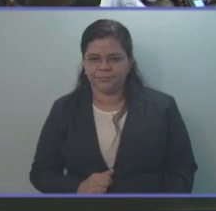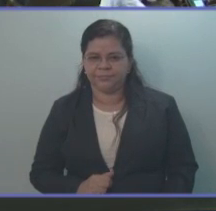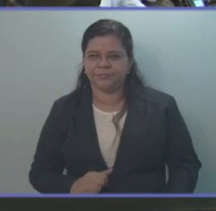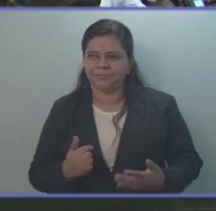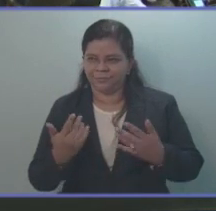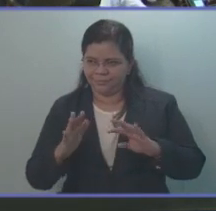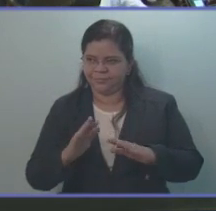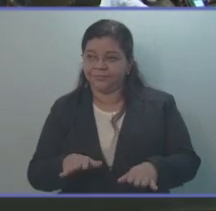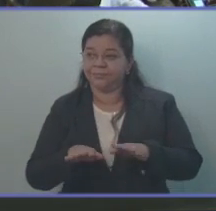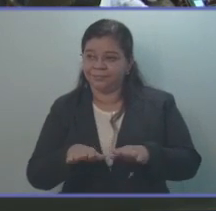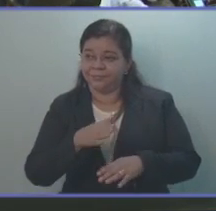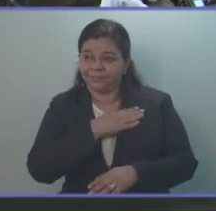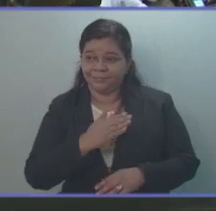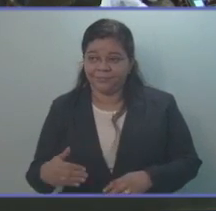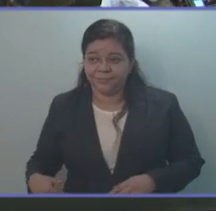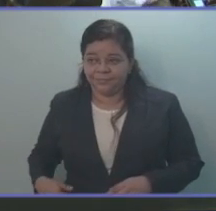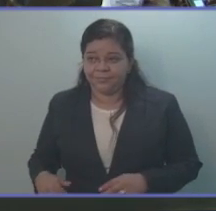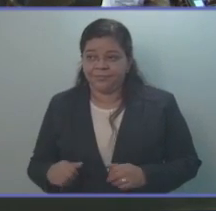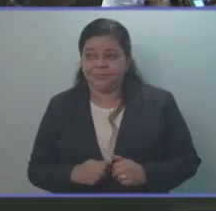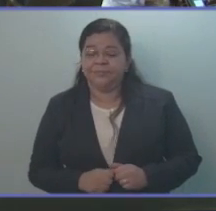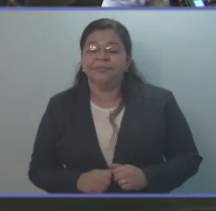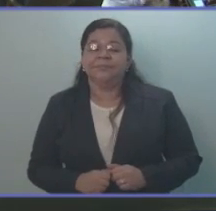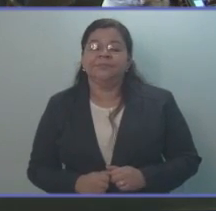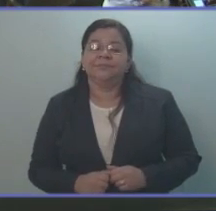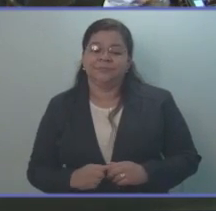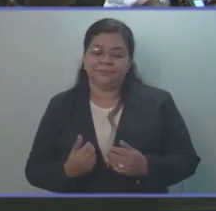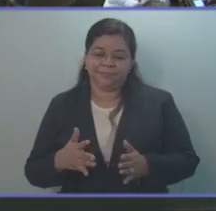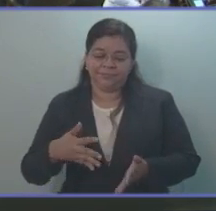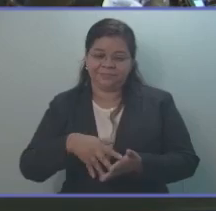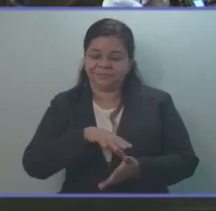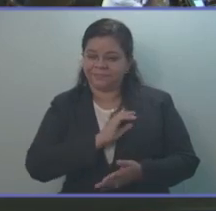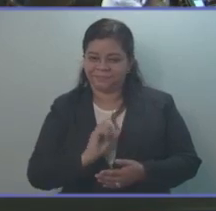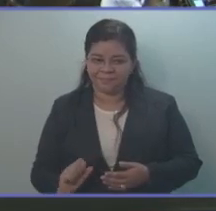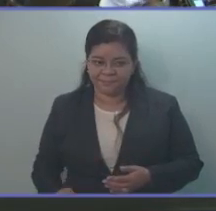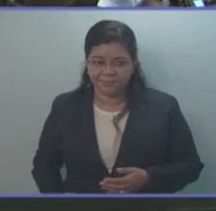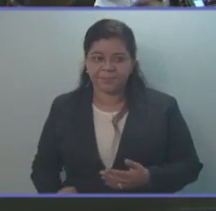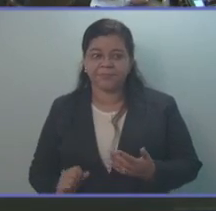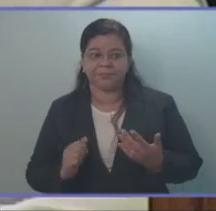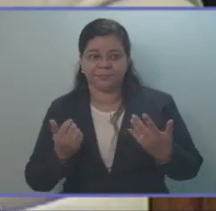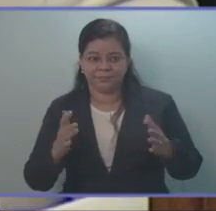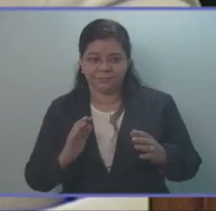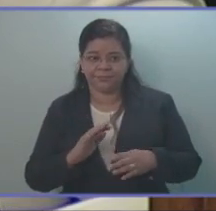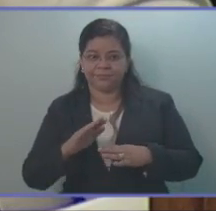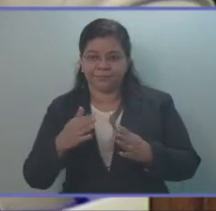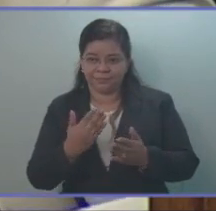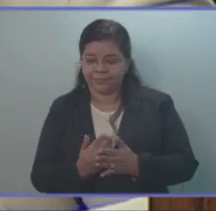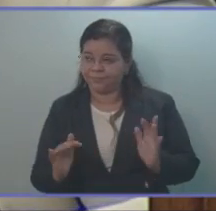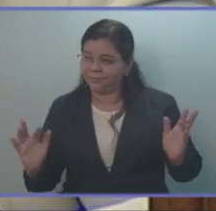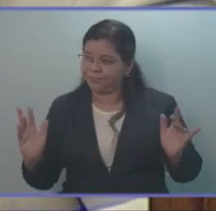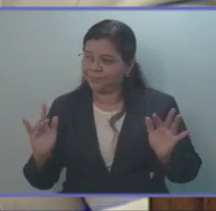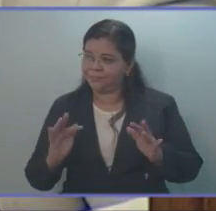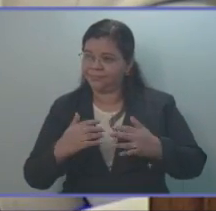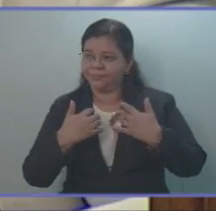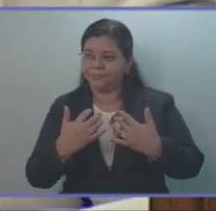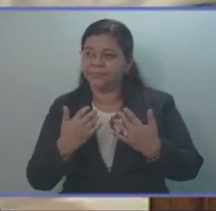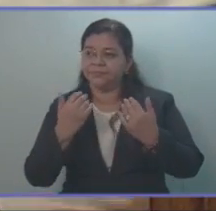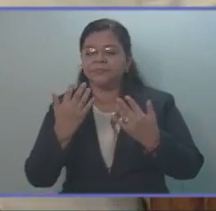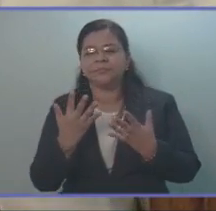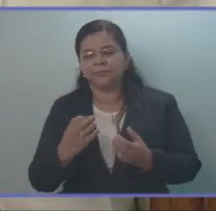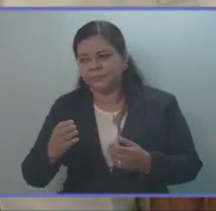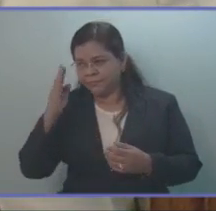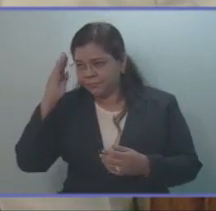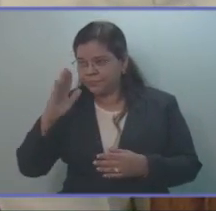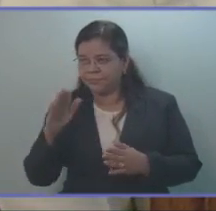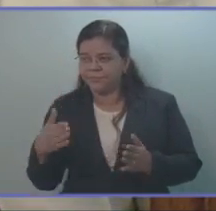Gracias, presidente. Un saludo al pueblo salvadoreño que nos da seguimiento a esta sesión plenaria. Saludo también a